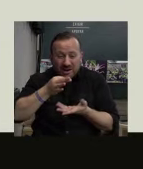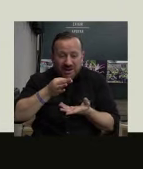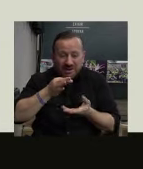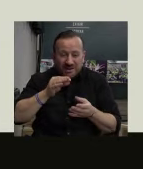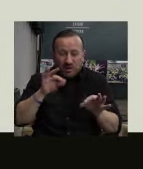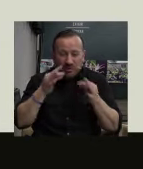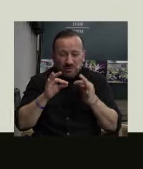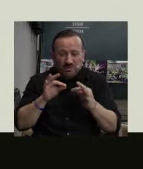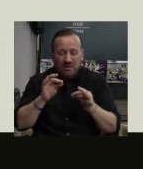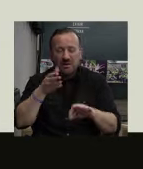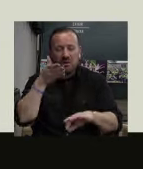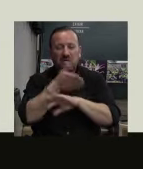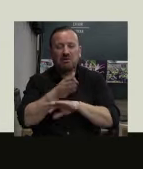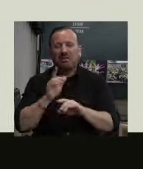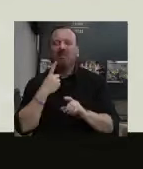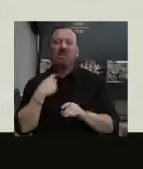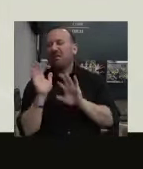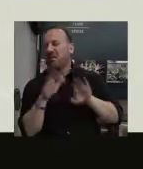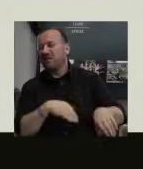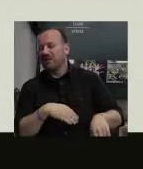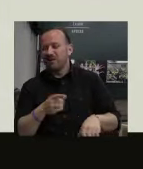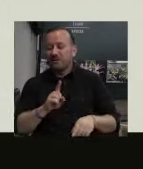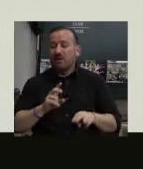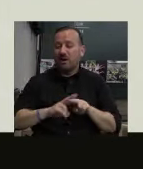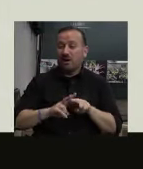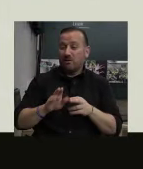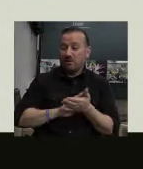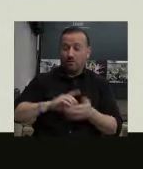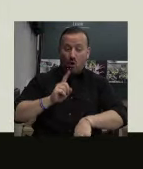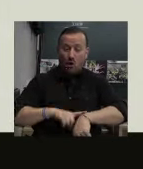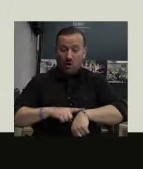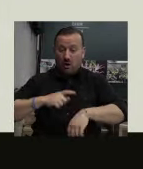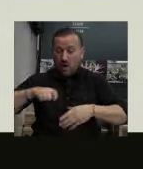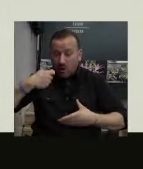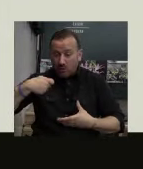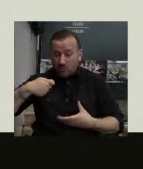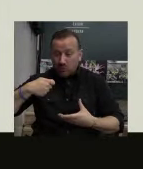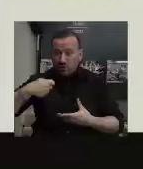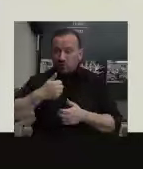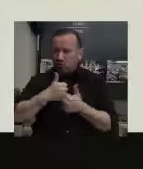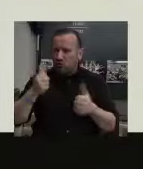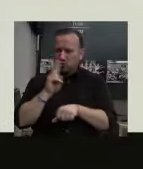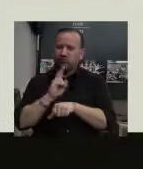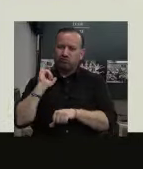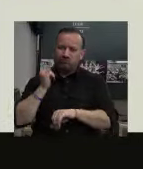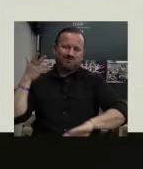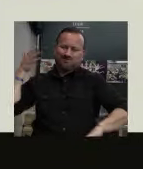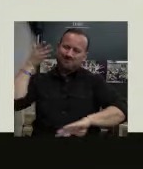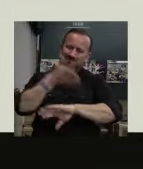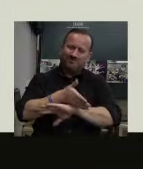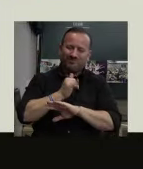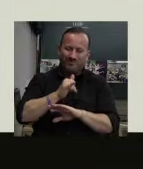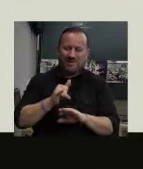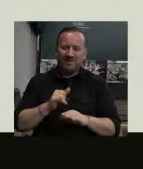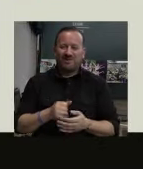comités directivos hágalos ahora de almuerzo llegan hasta los profesores más contestatarios Esos son los primeros y llevan